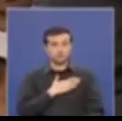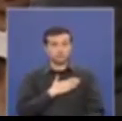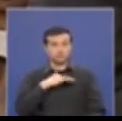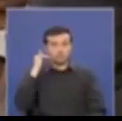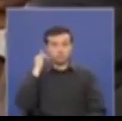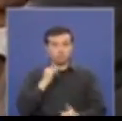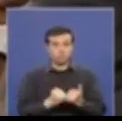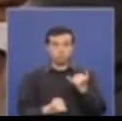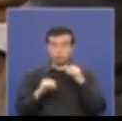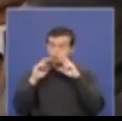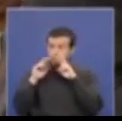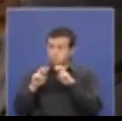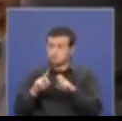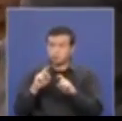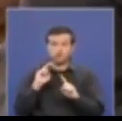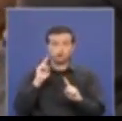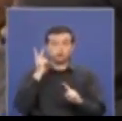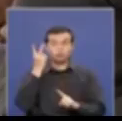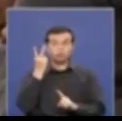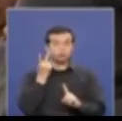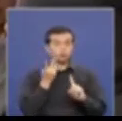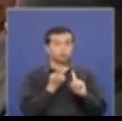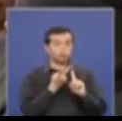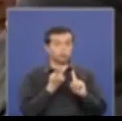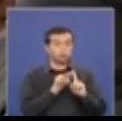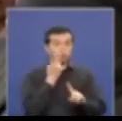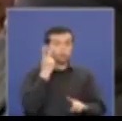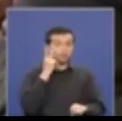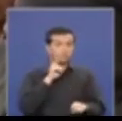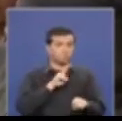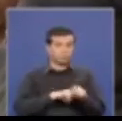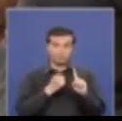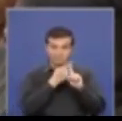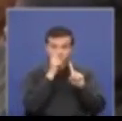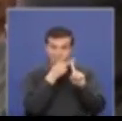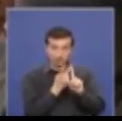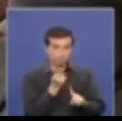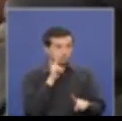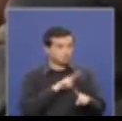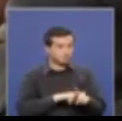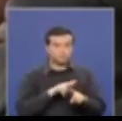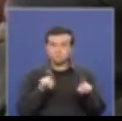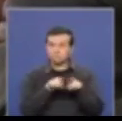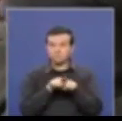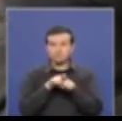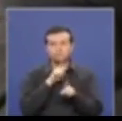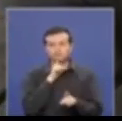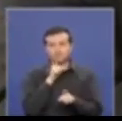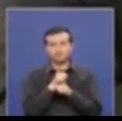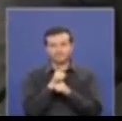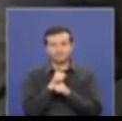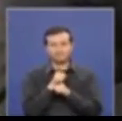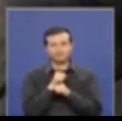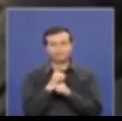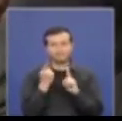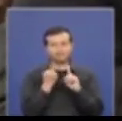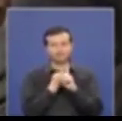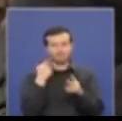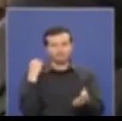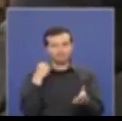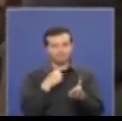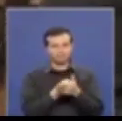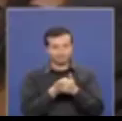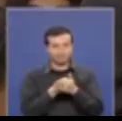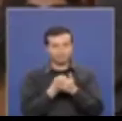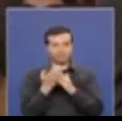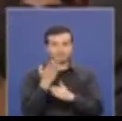las 2 últimas. En las 2 primeras investigaciones, con dolor también, tuvimos que aceptar de que el primer accidente en